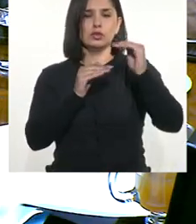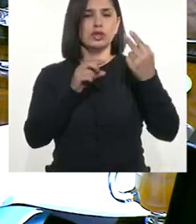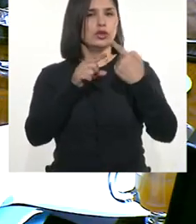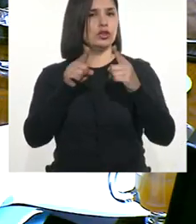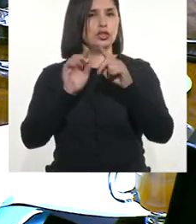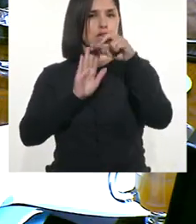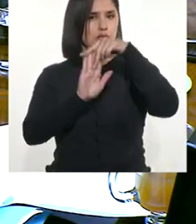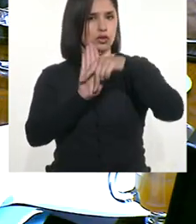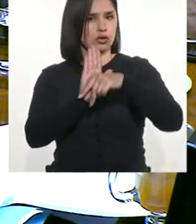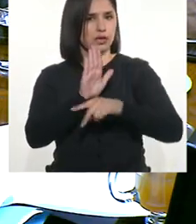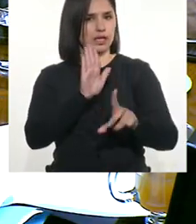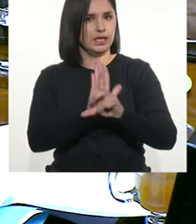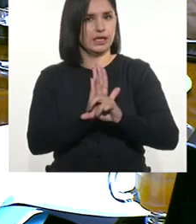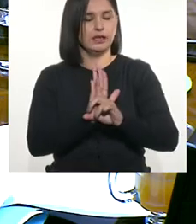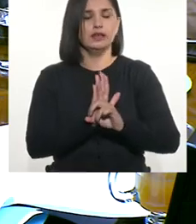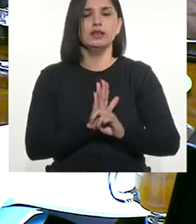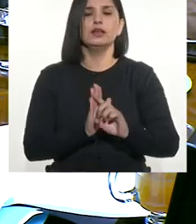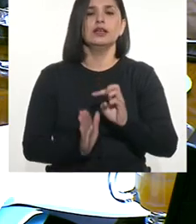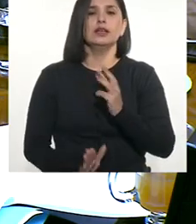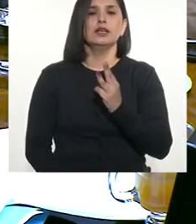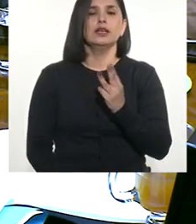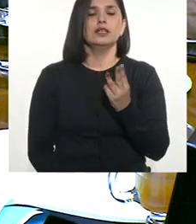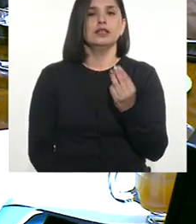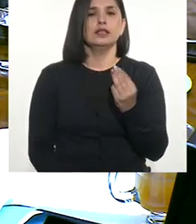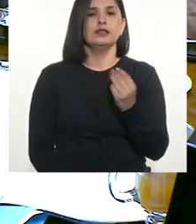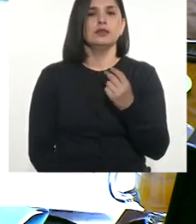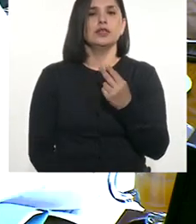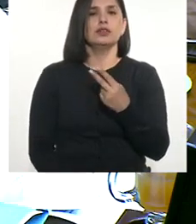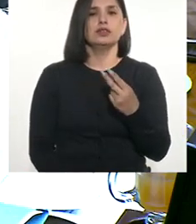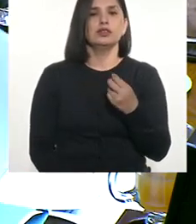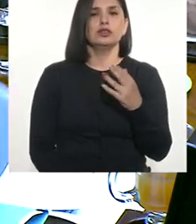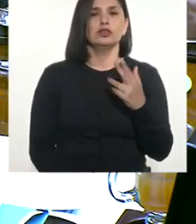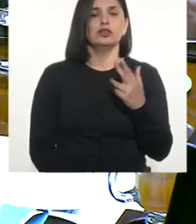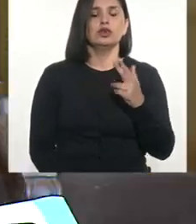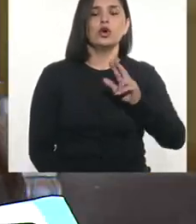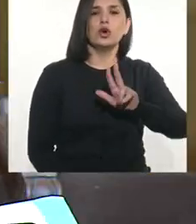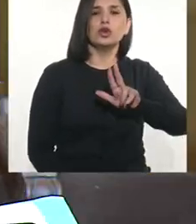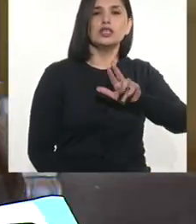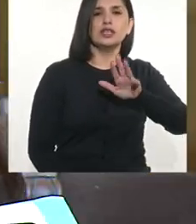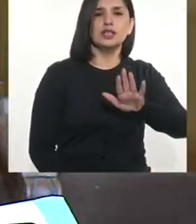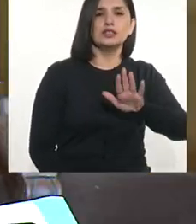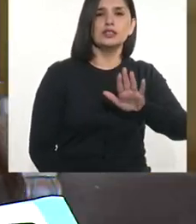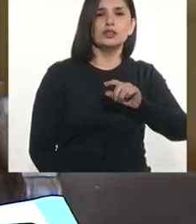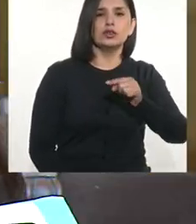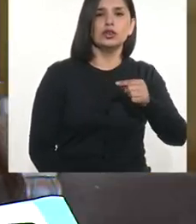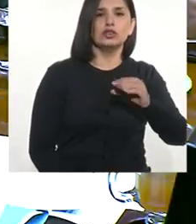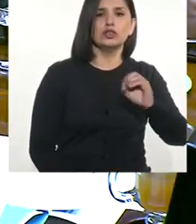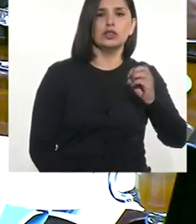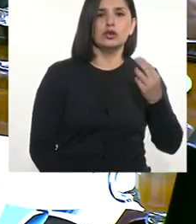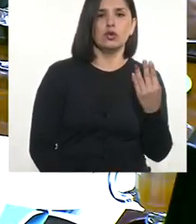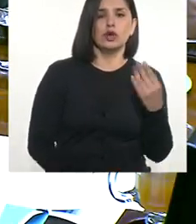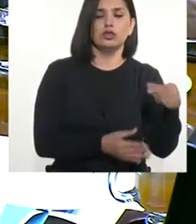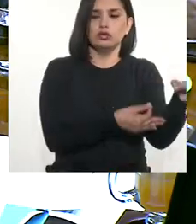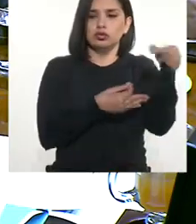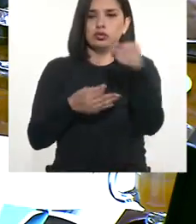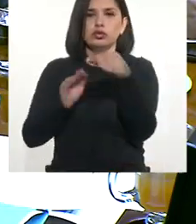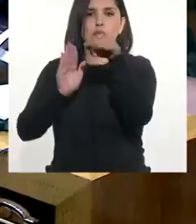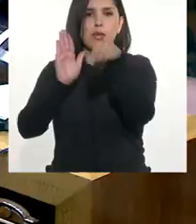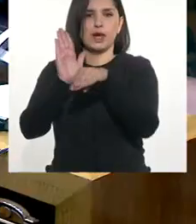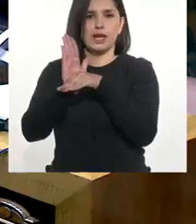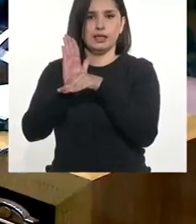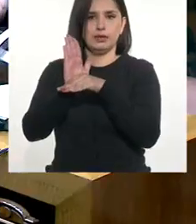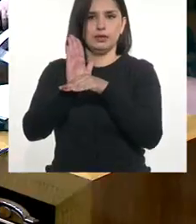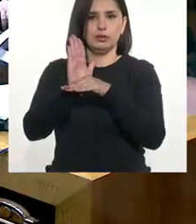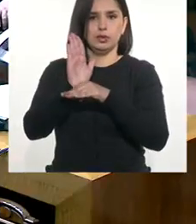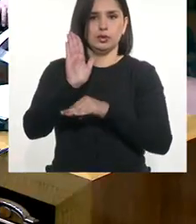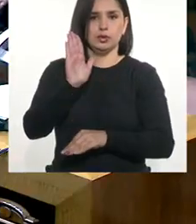boletín número 12 mil 385 y 104 que ampara tabla todo se presenta bien muchas